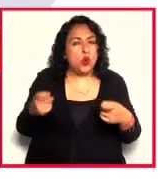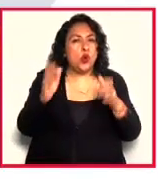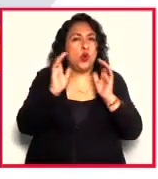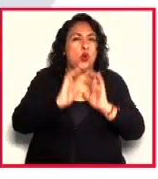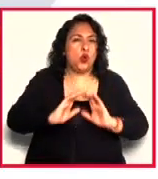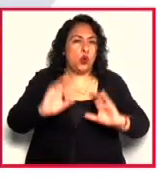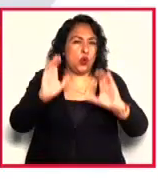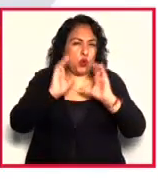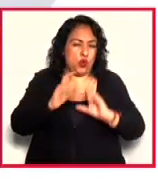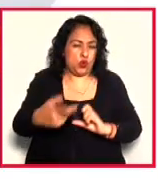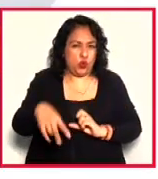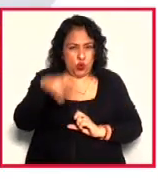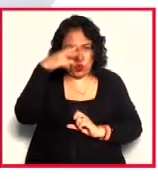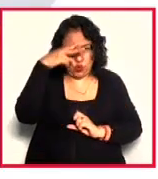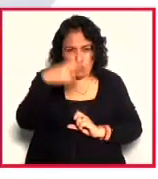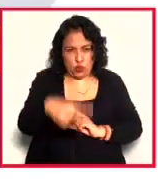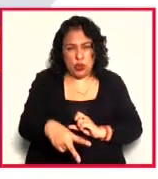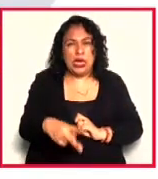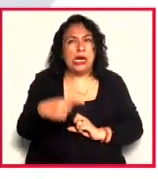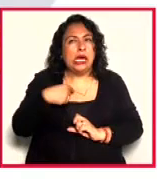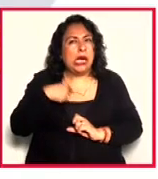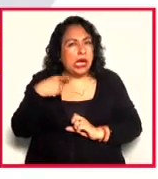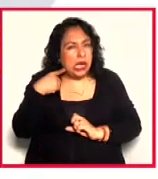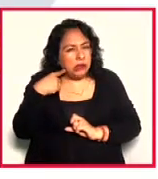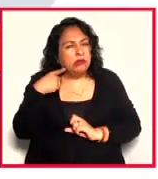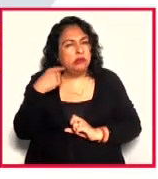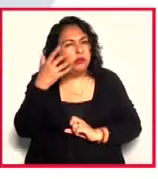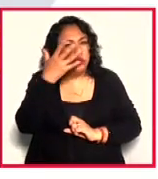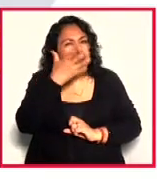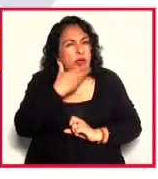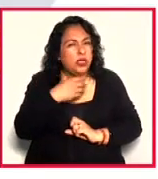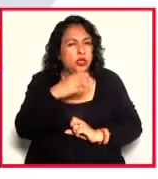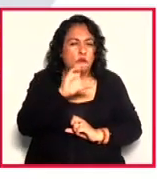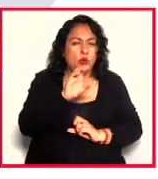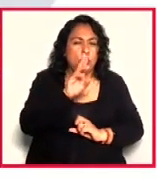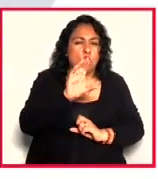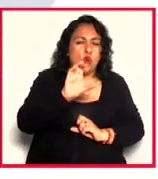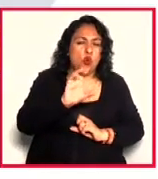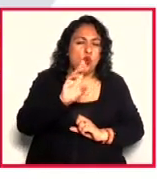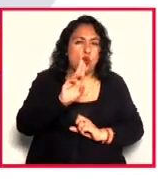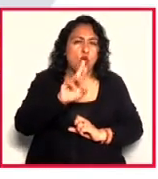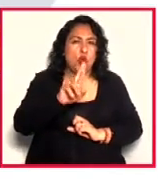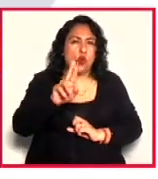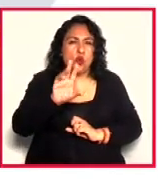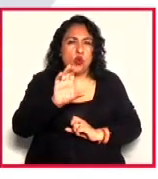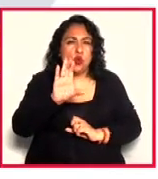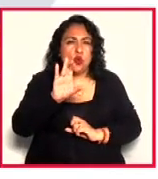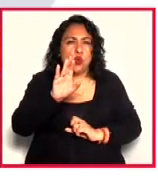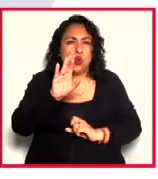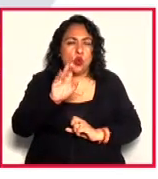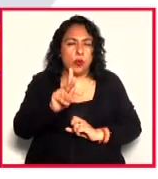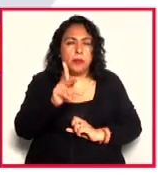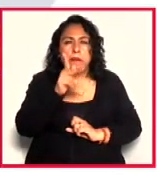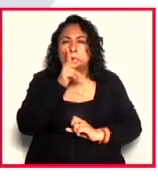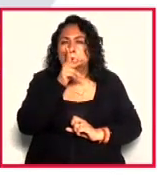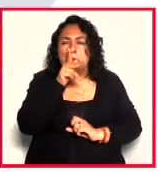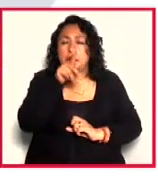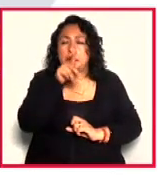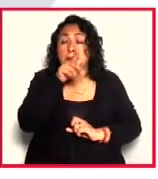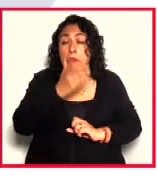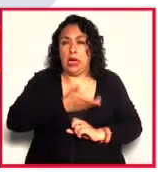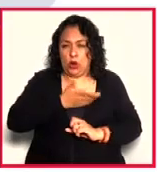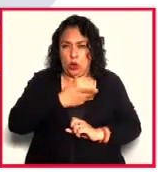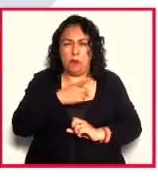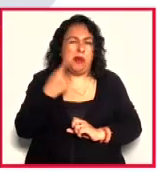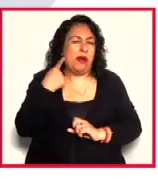digamos, mexicana, ¿no? O sea, si escuchas un arreglo muy lindo de Cucurrucucú Paloma en todas sus voces, pero también tiene armónicamente